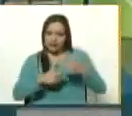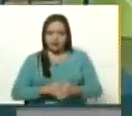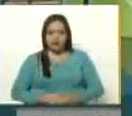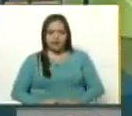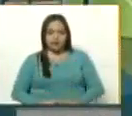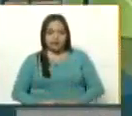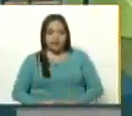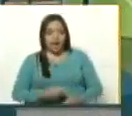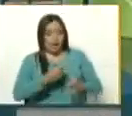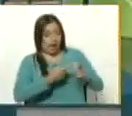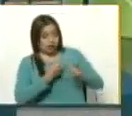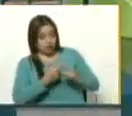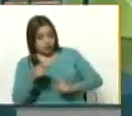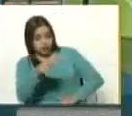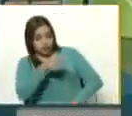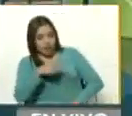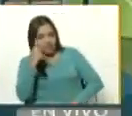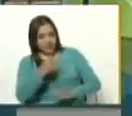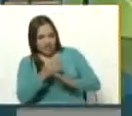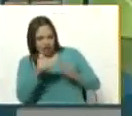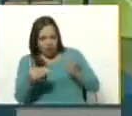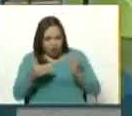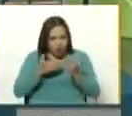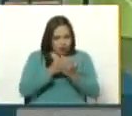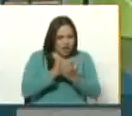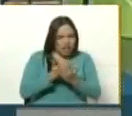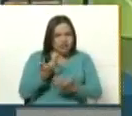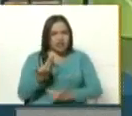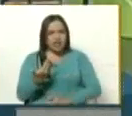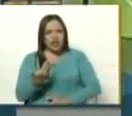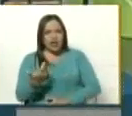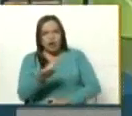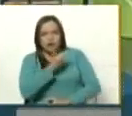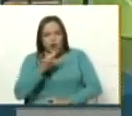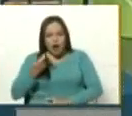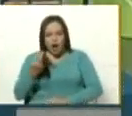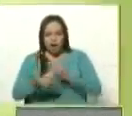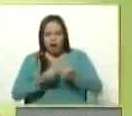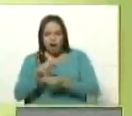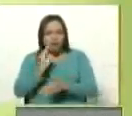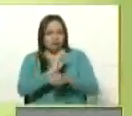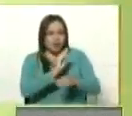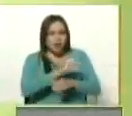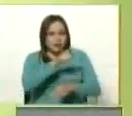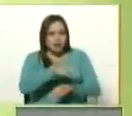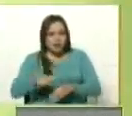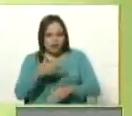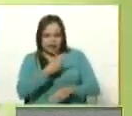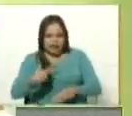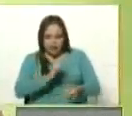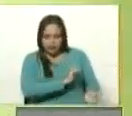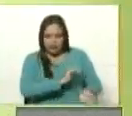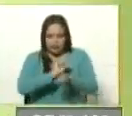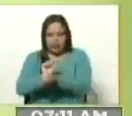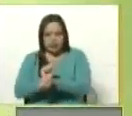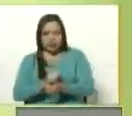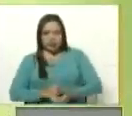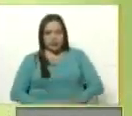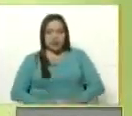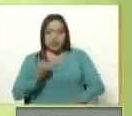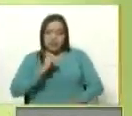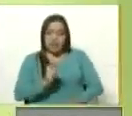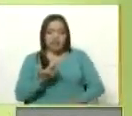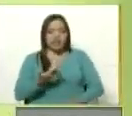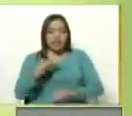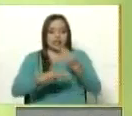los llevó a ustedes a esconderse, a buscar cómo cuidarse de las autoridades fascistas que estaban en estos momentos actuando de